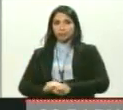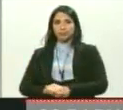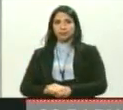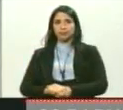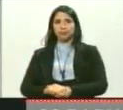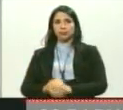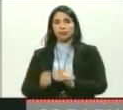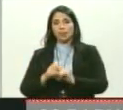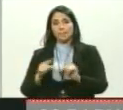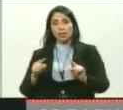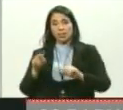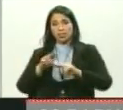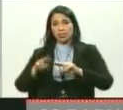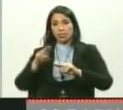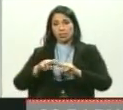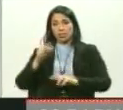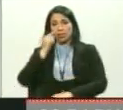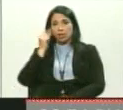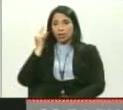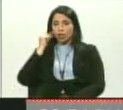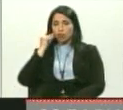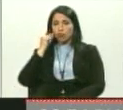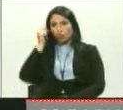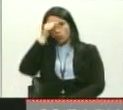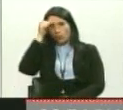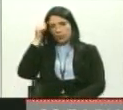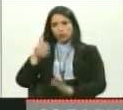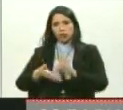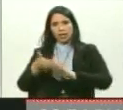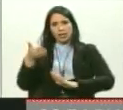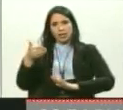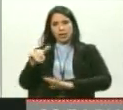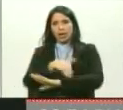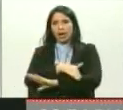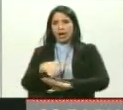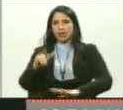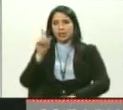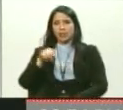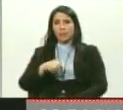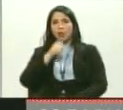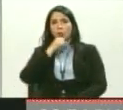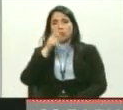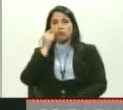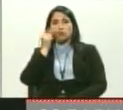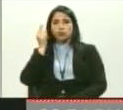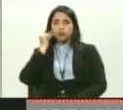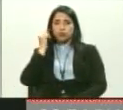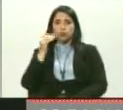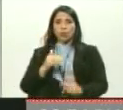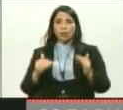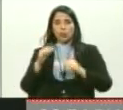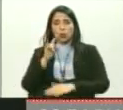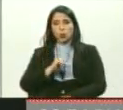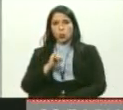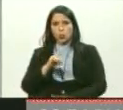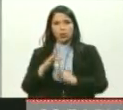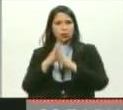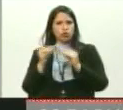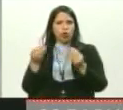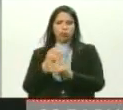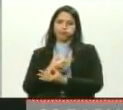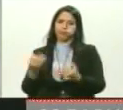para que los niños y niñas el domingo salieran a las calles y los adultos mayores el lunes fue todo un